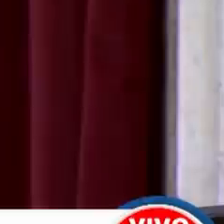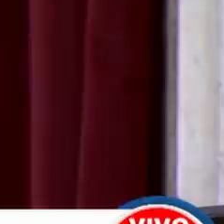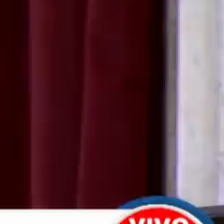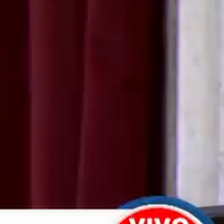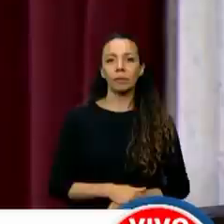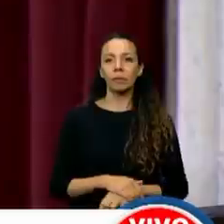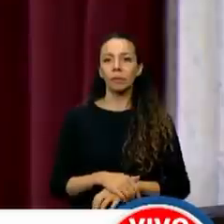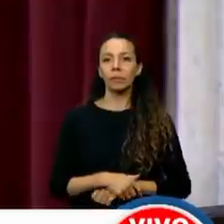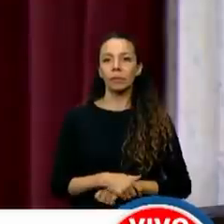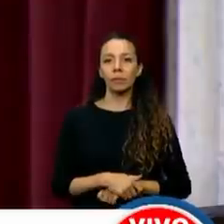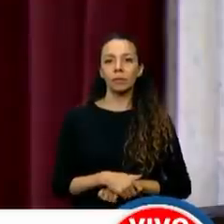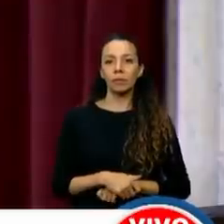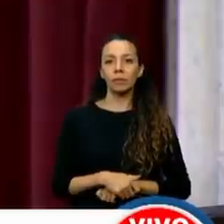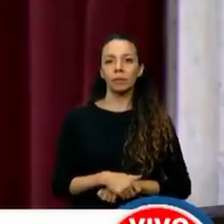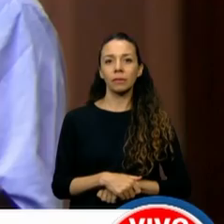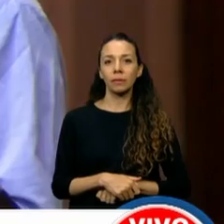y vos